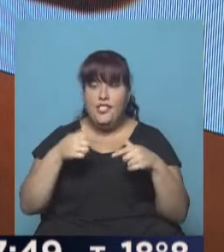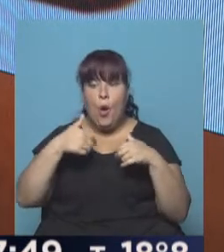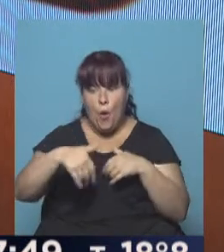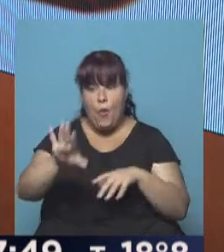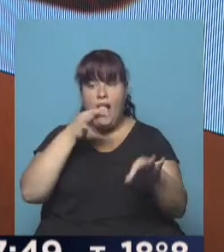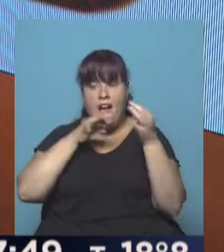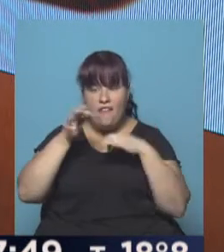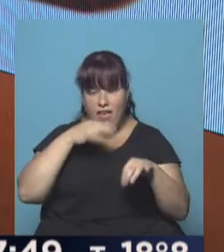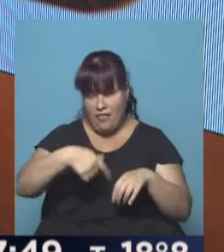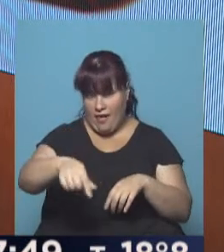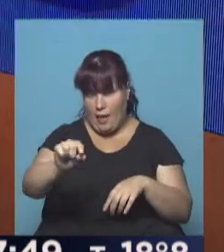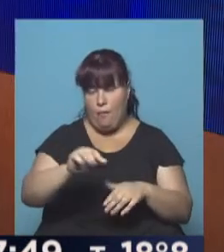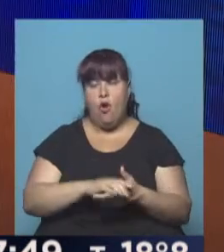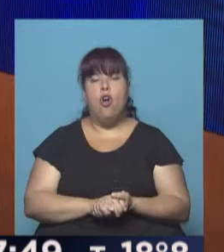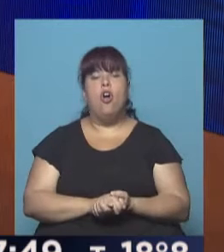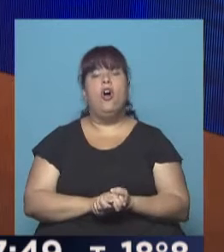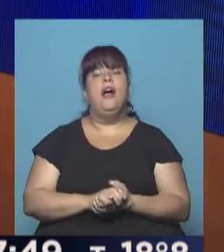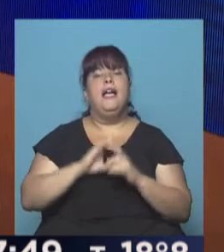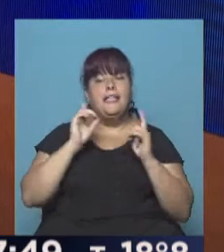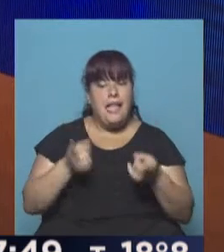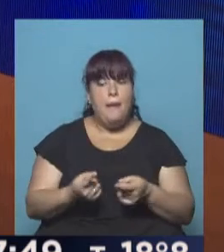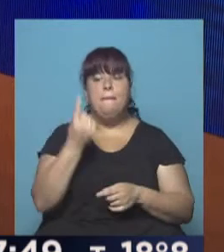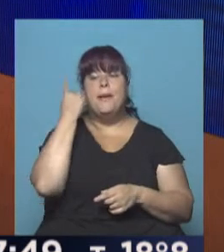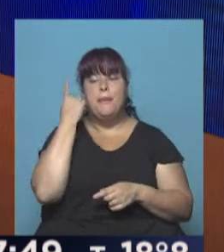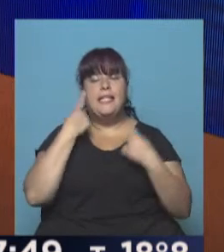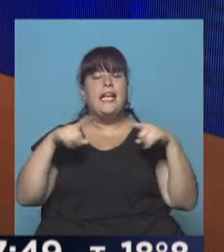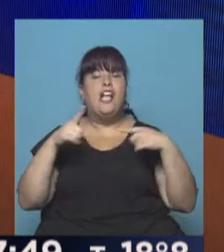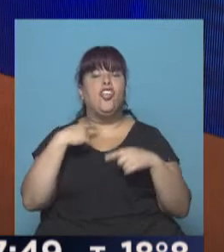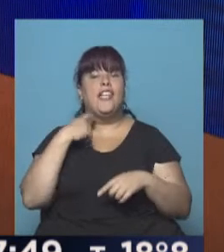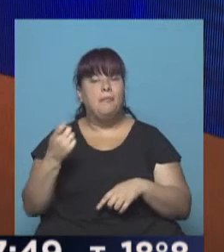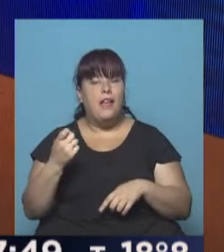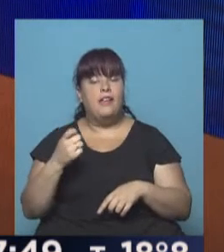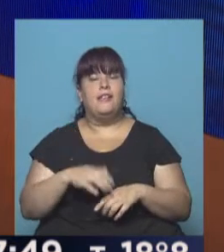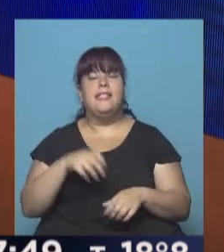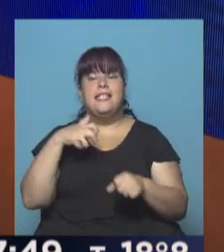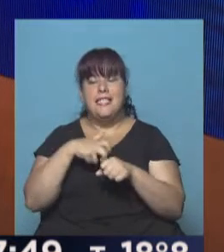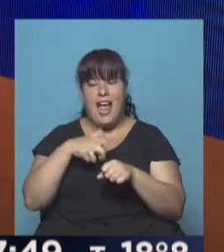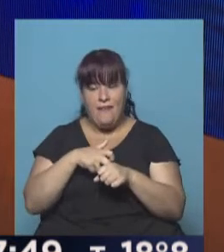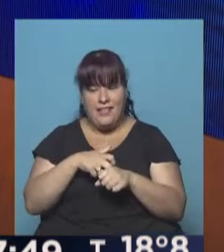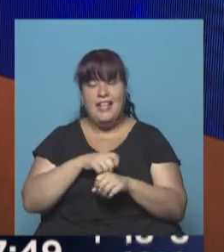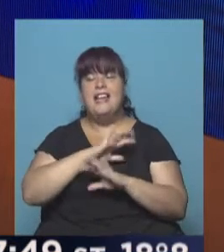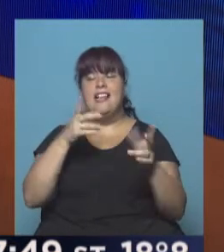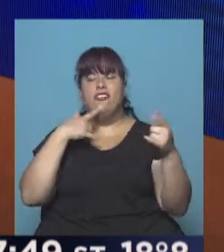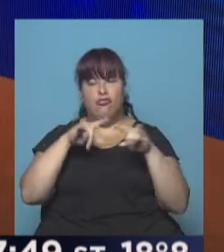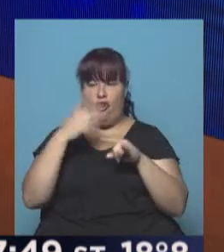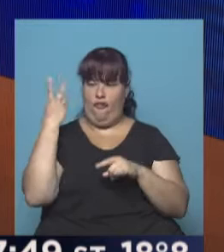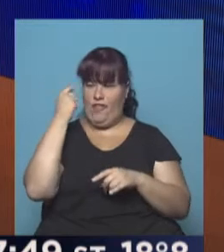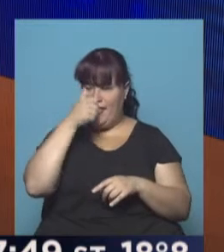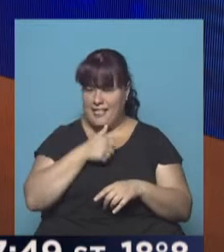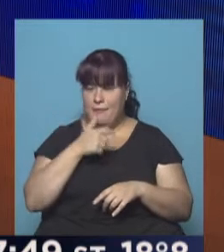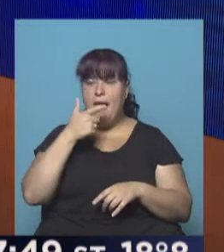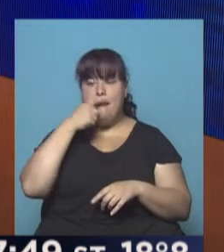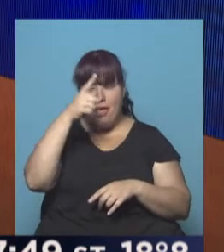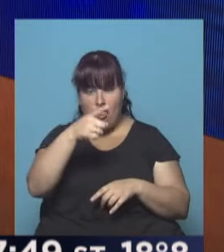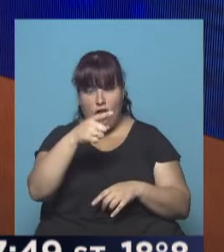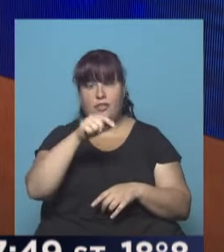salir a la venta en próximos días y que incluye por primera vez un tema en español, se llama Cerveza. Ya tuvieron show este fin de semana en